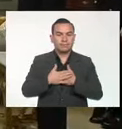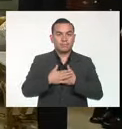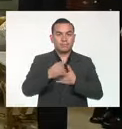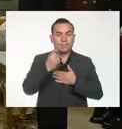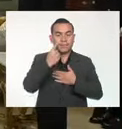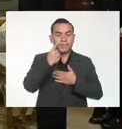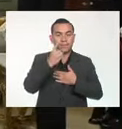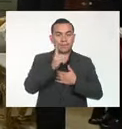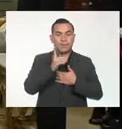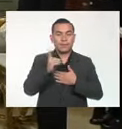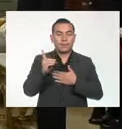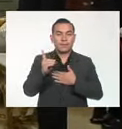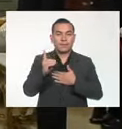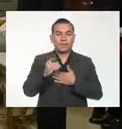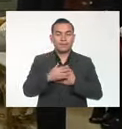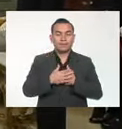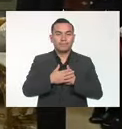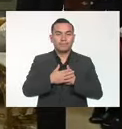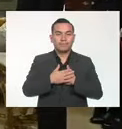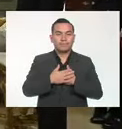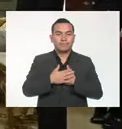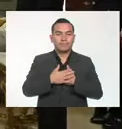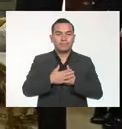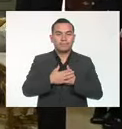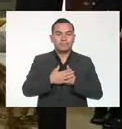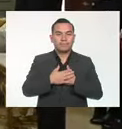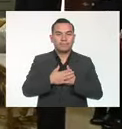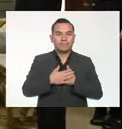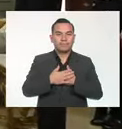Vista a la derecha. Atención presente. ¡Ir!